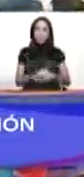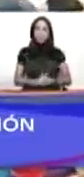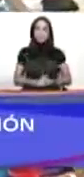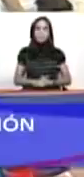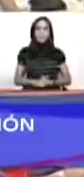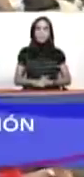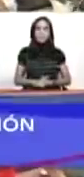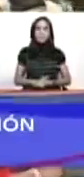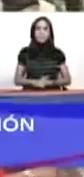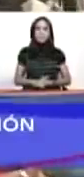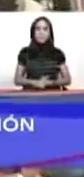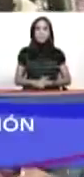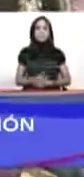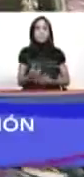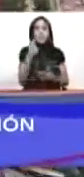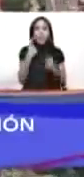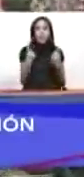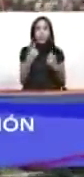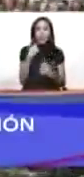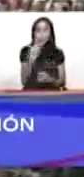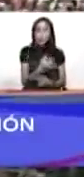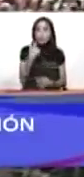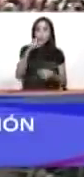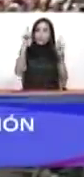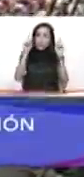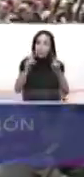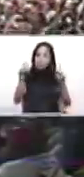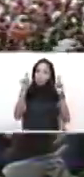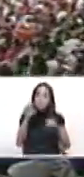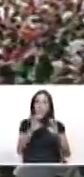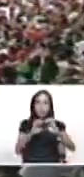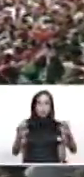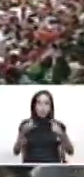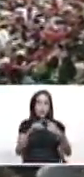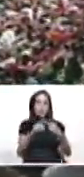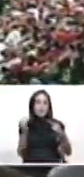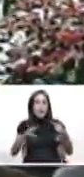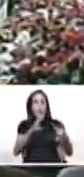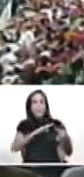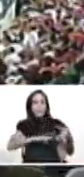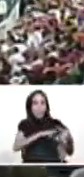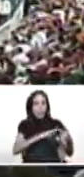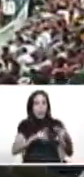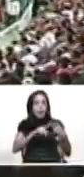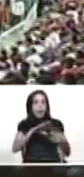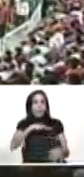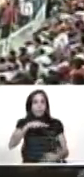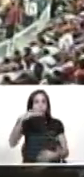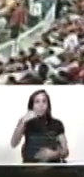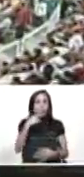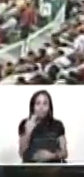Y hace falta una gran revolución educativa, moral, espiritual.